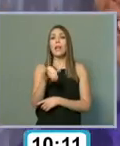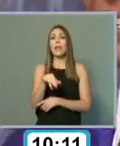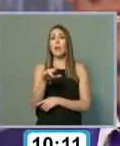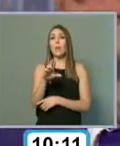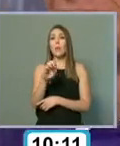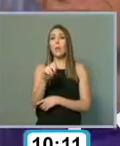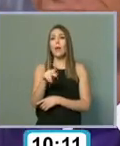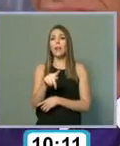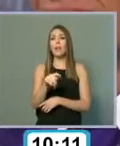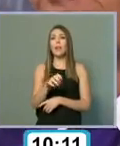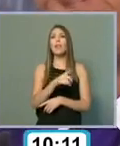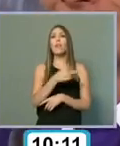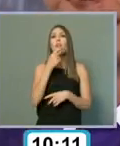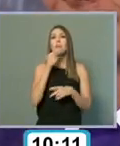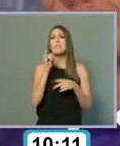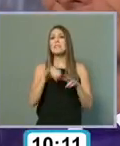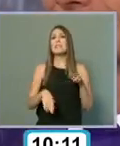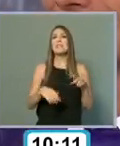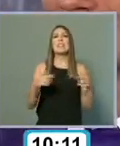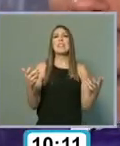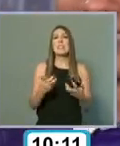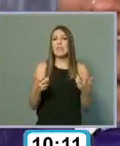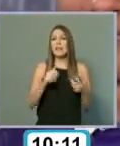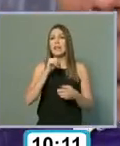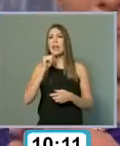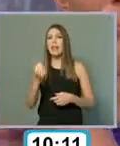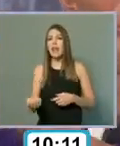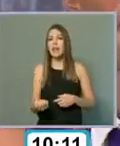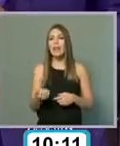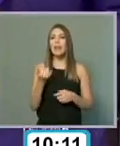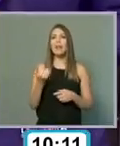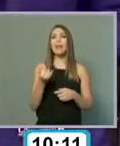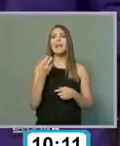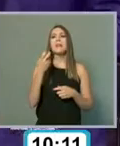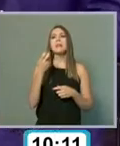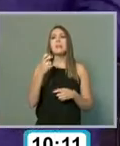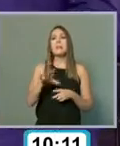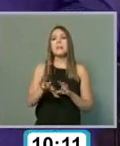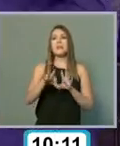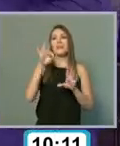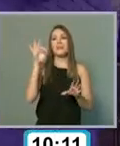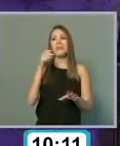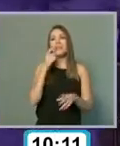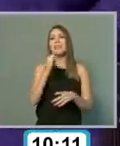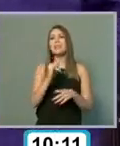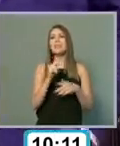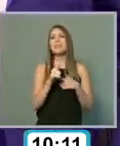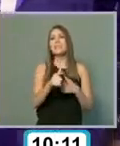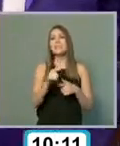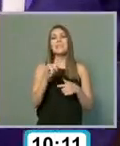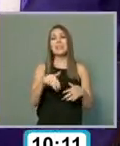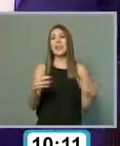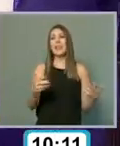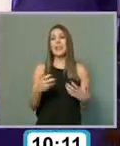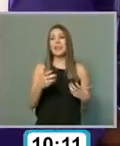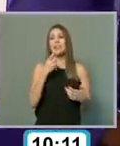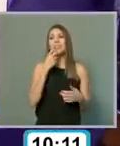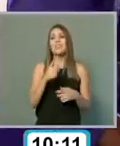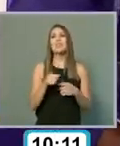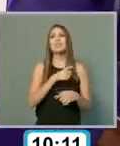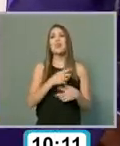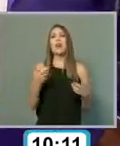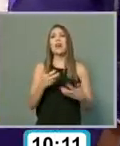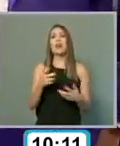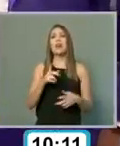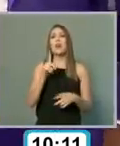un chavo sin que hacer, algo así, ¿no? Y mira, decidimos siguen sin hacer nada, ¿verdad? Nomás haciéndole ahí a la... hacemos lo que nos gusta nada más, No, muy robar